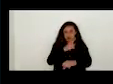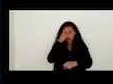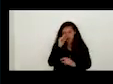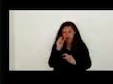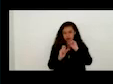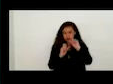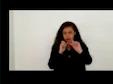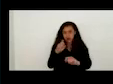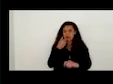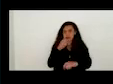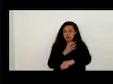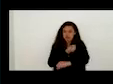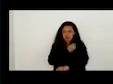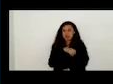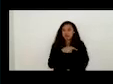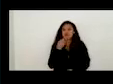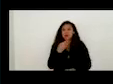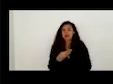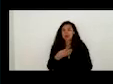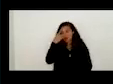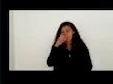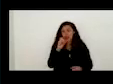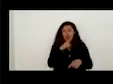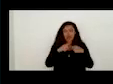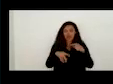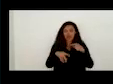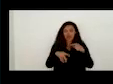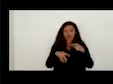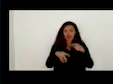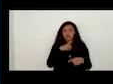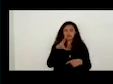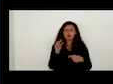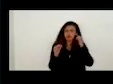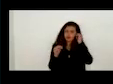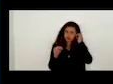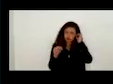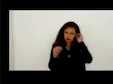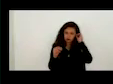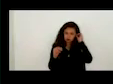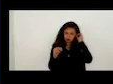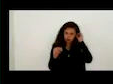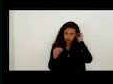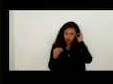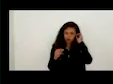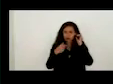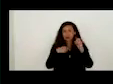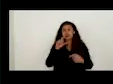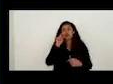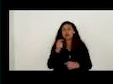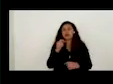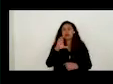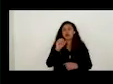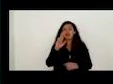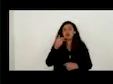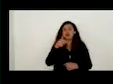el organismo y no se tienen que eliminar. Como vemos aquí, si yo consumo muy pocos carbohidratos o muy pocos